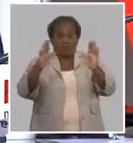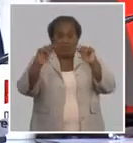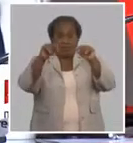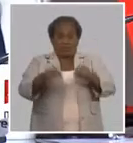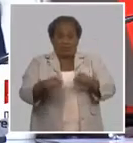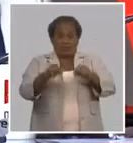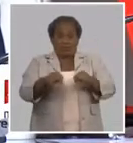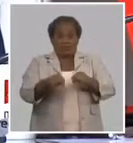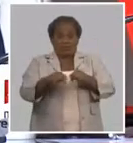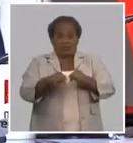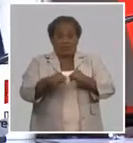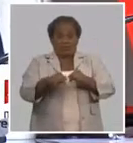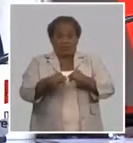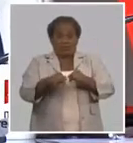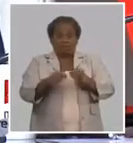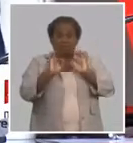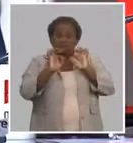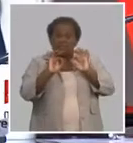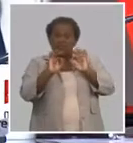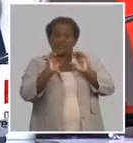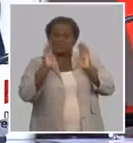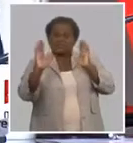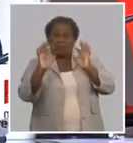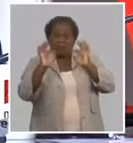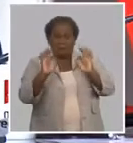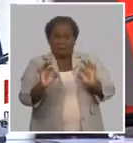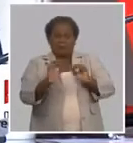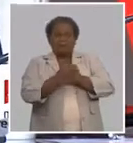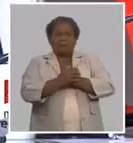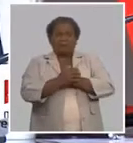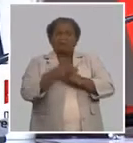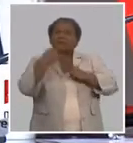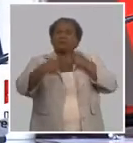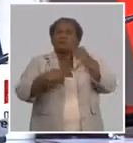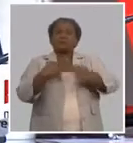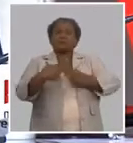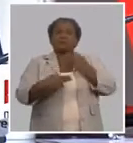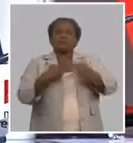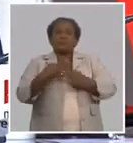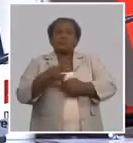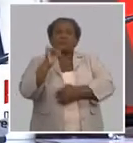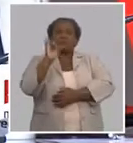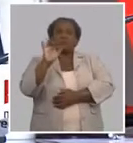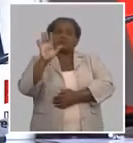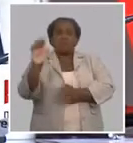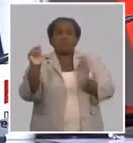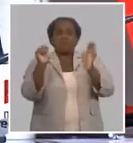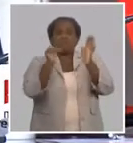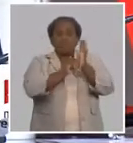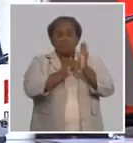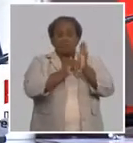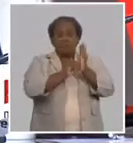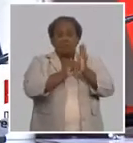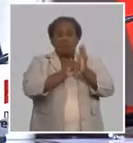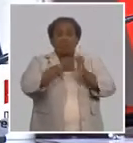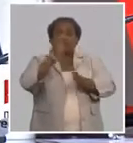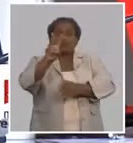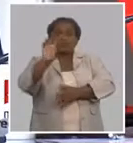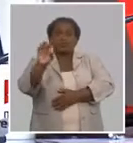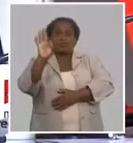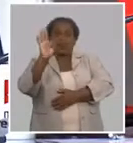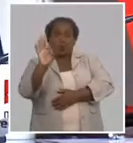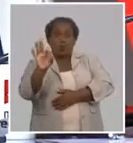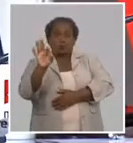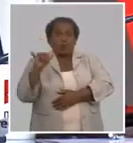y específicamente en este periodo se realizaron un total de 65 mil 208